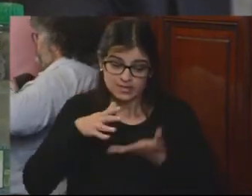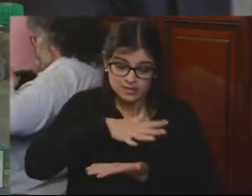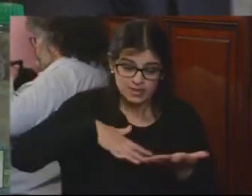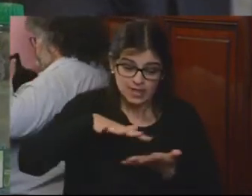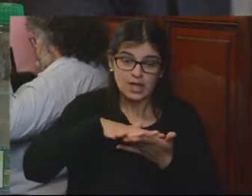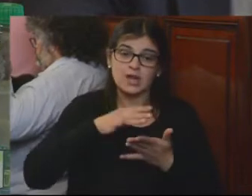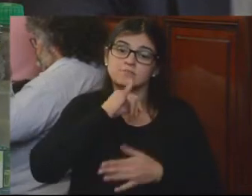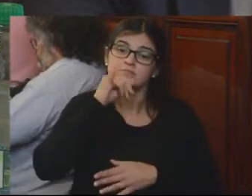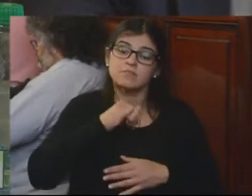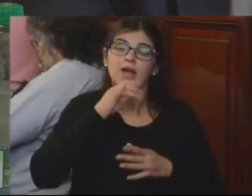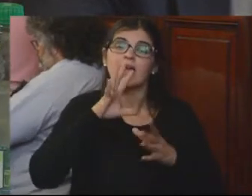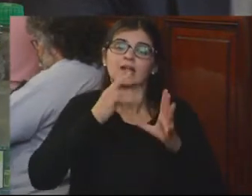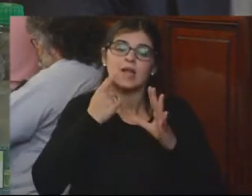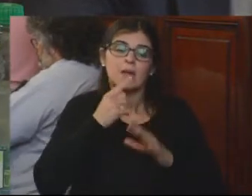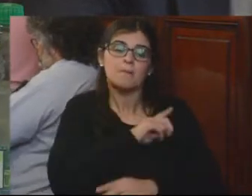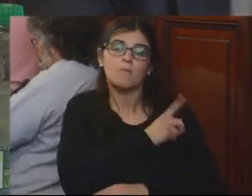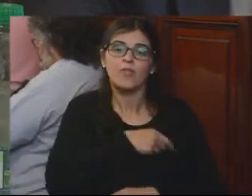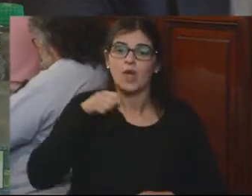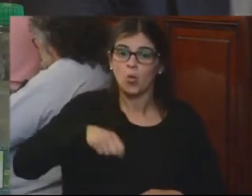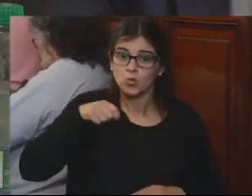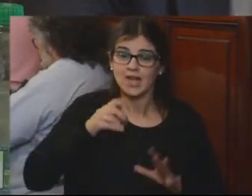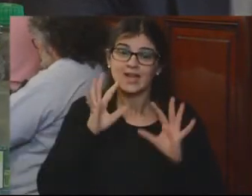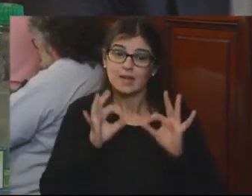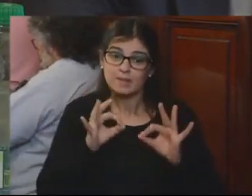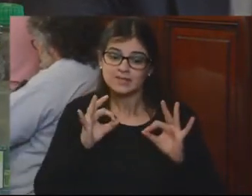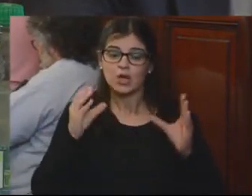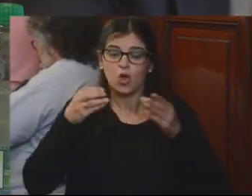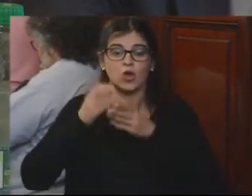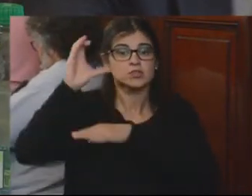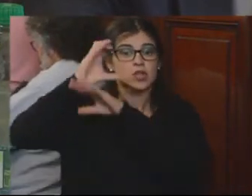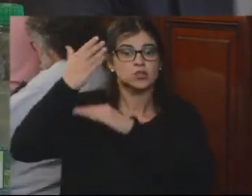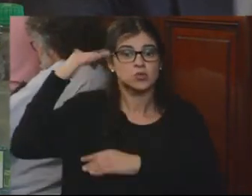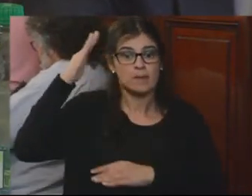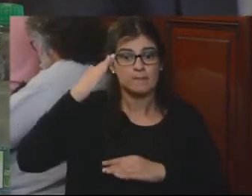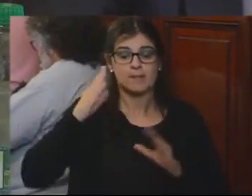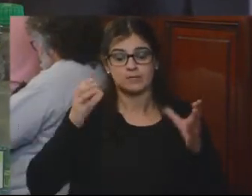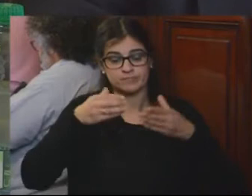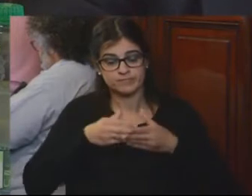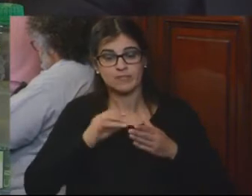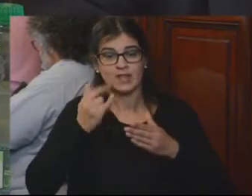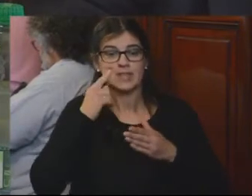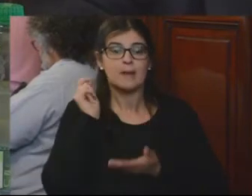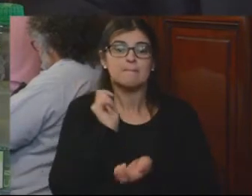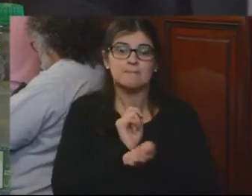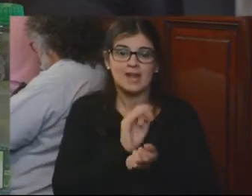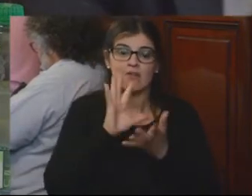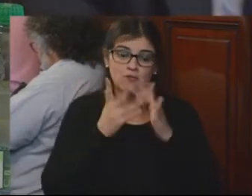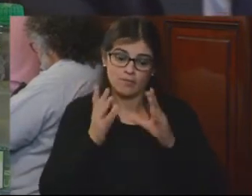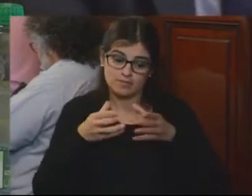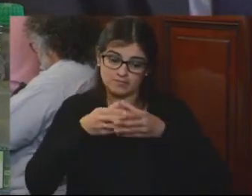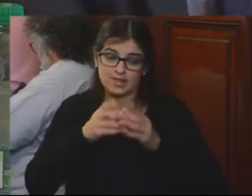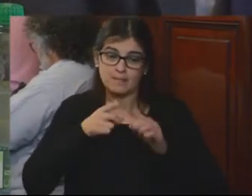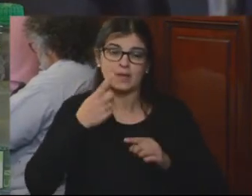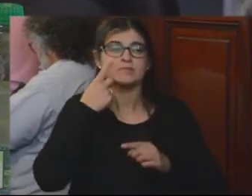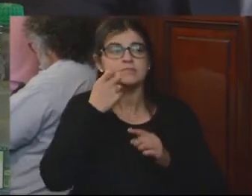correlato en el poder judicial especialmente en la corte suprema y la cámara federal de casación penal donde se adoptaron